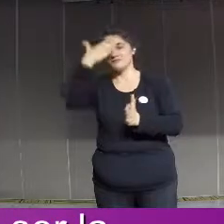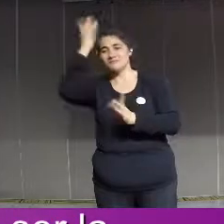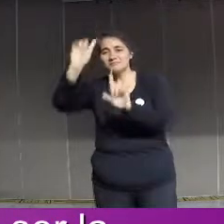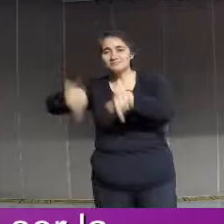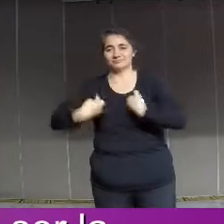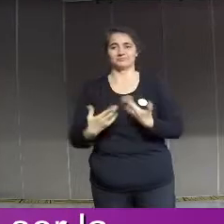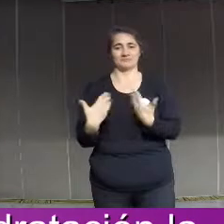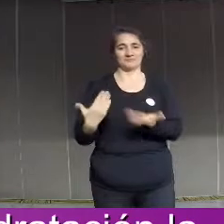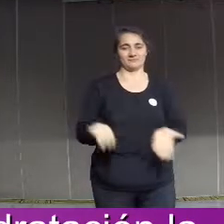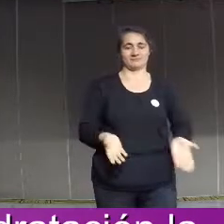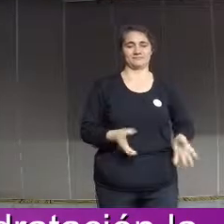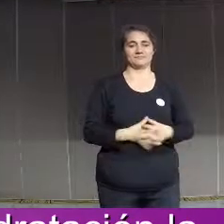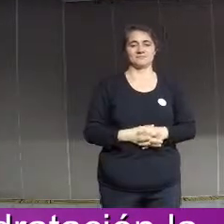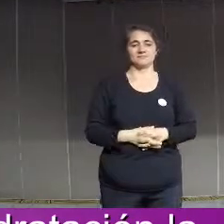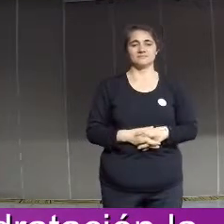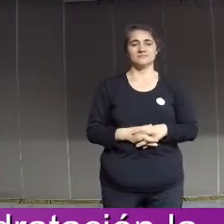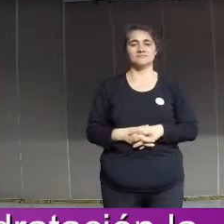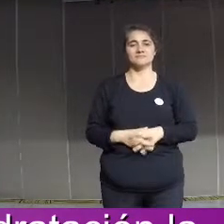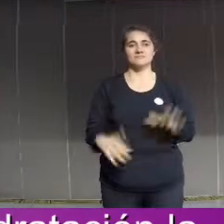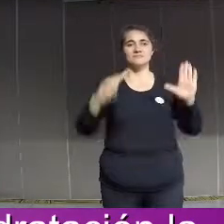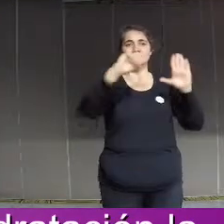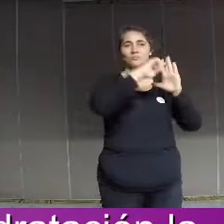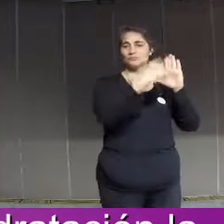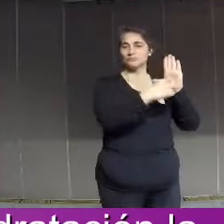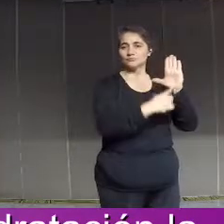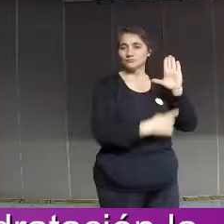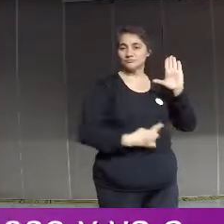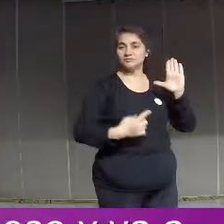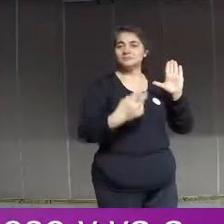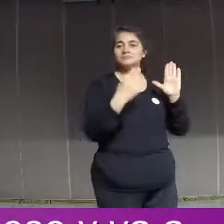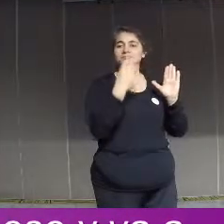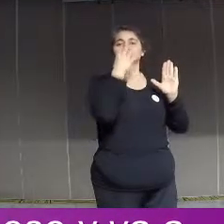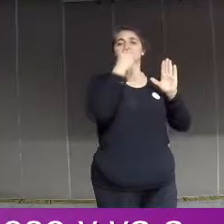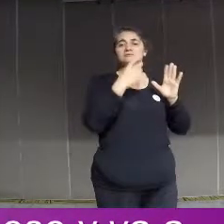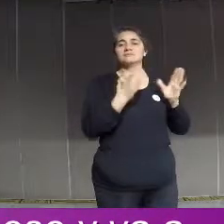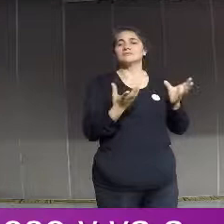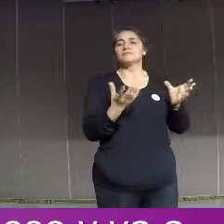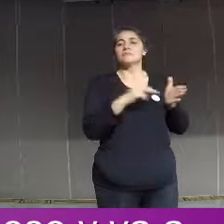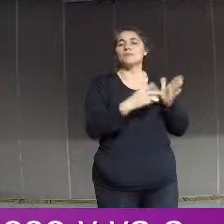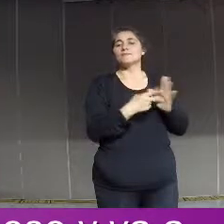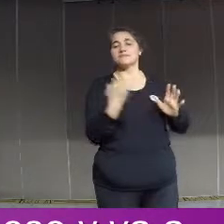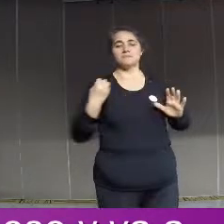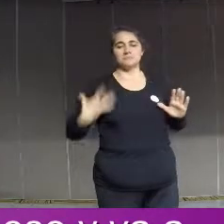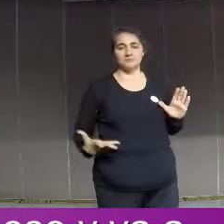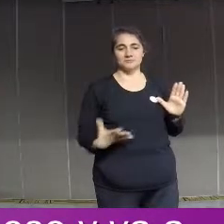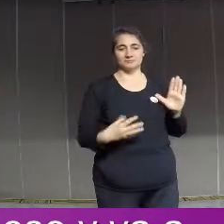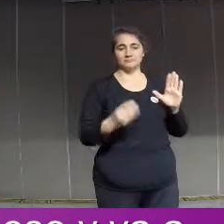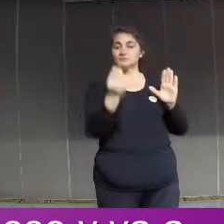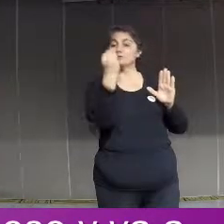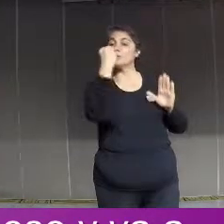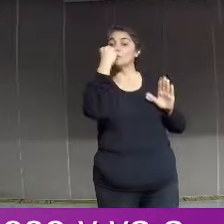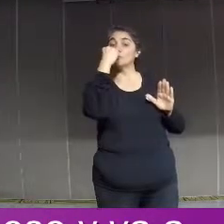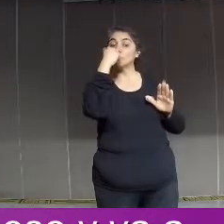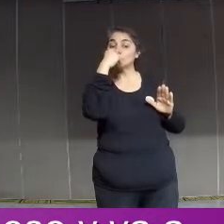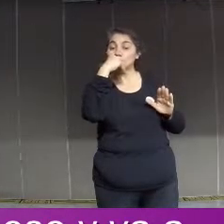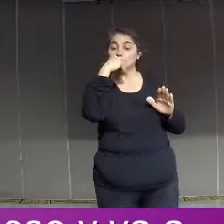¿Cuáles son las causas de la aspiración? Bueno, esto es un poco lo que decíamos antes, que la disfagia se puede producir antes, durante o